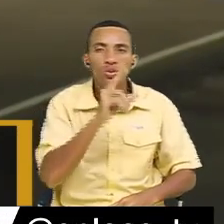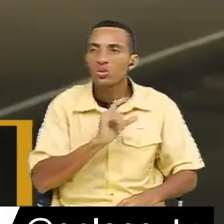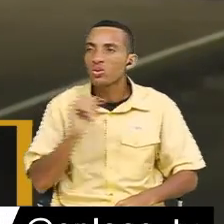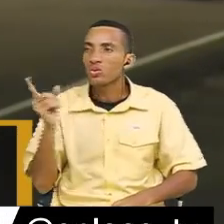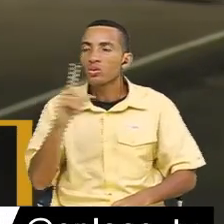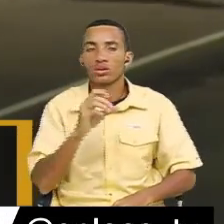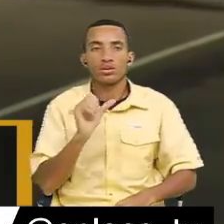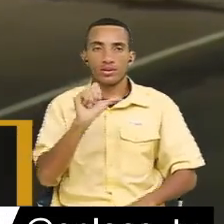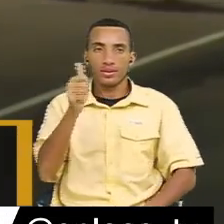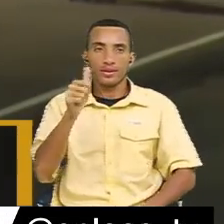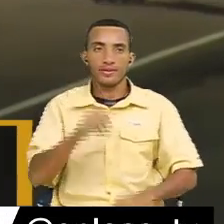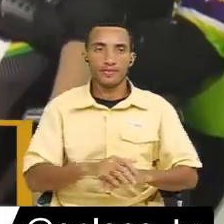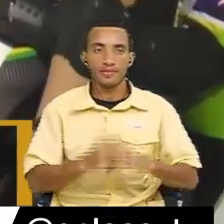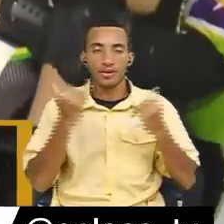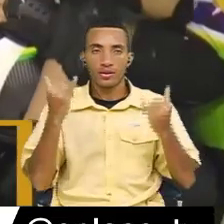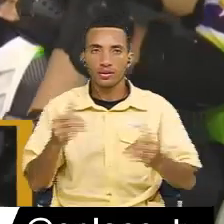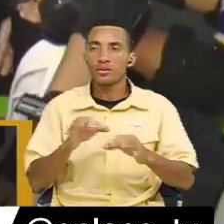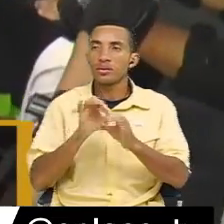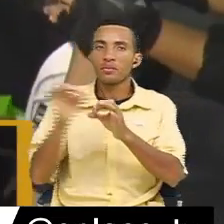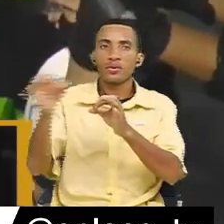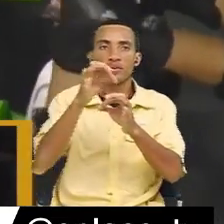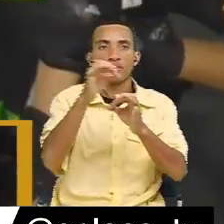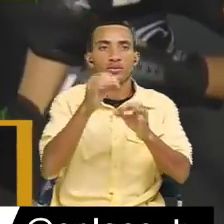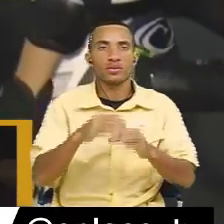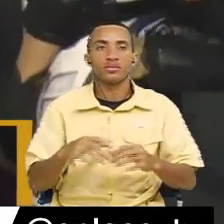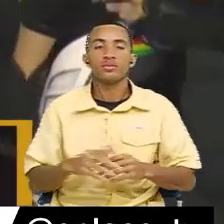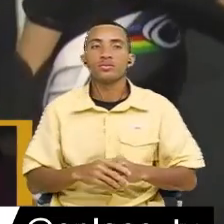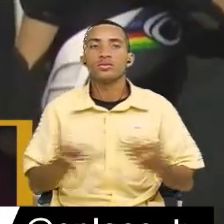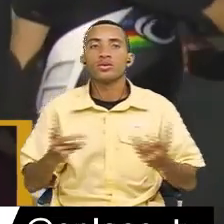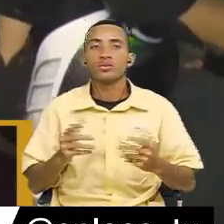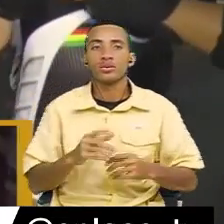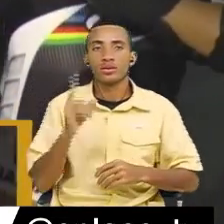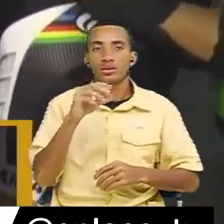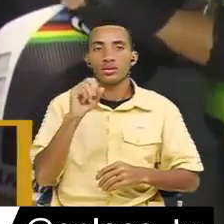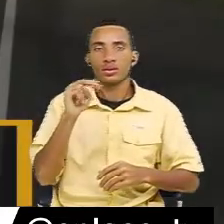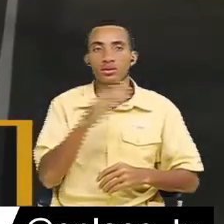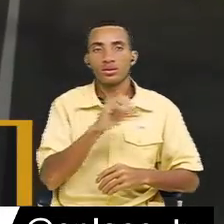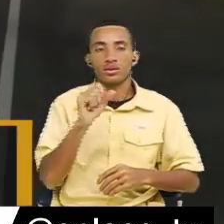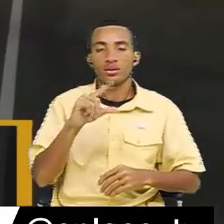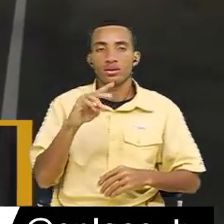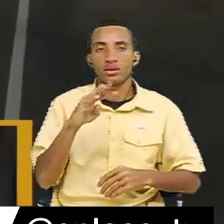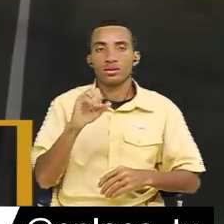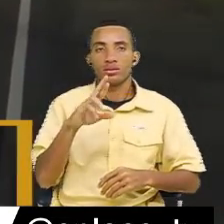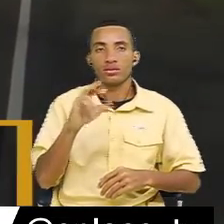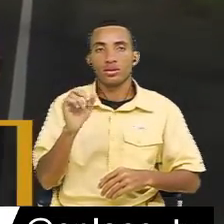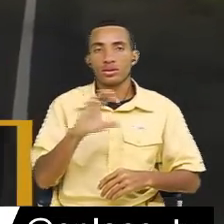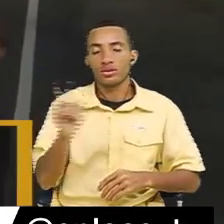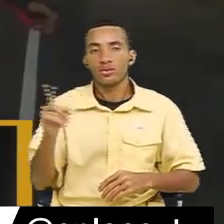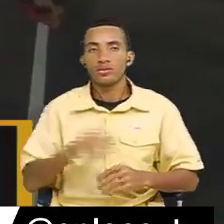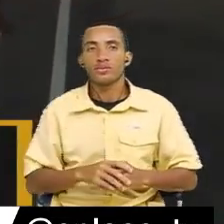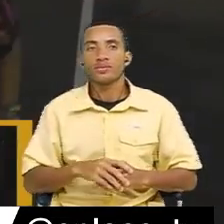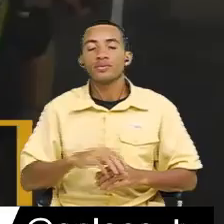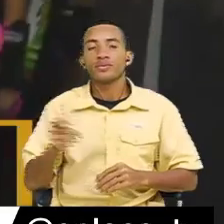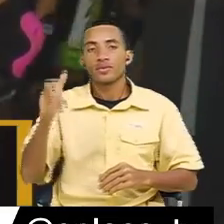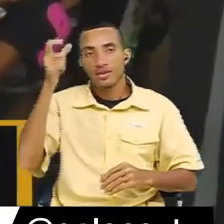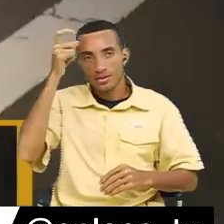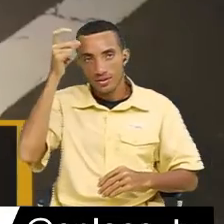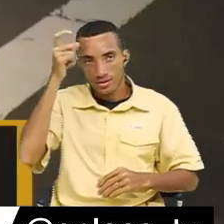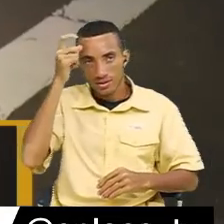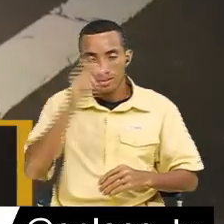saliendo a los municipios vecinos como San Alberto, San Martín, en el Cesar y Sabanetorra acá